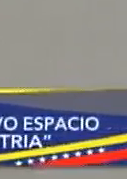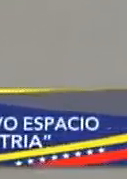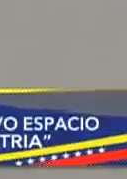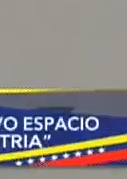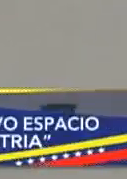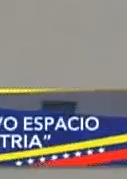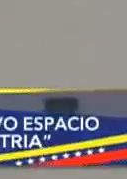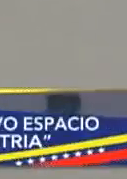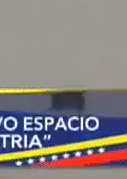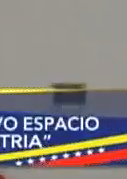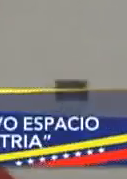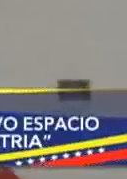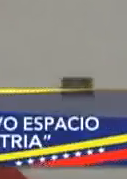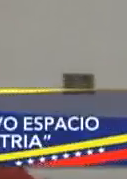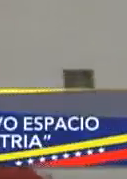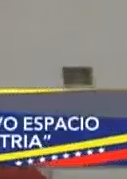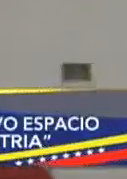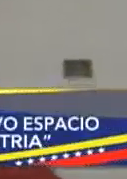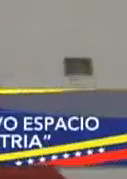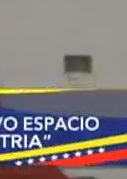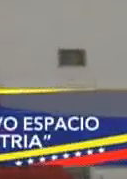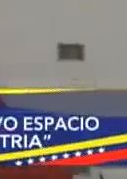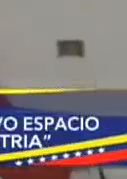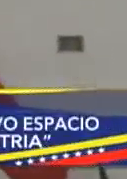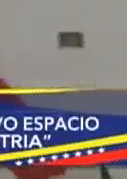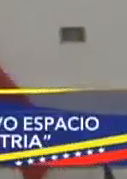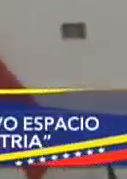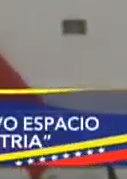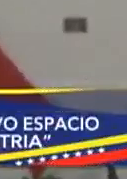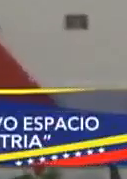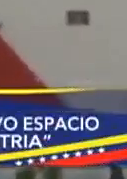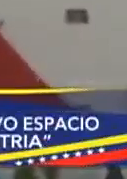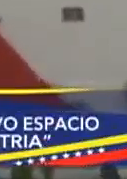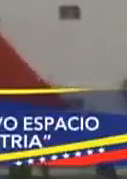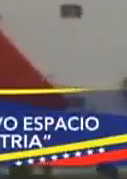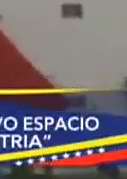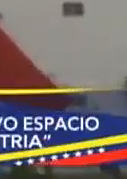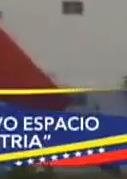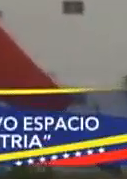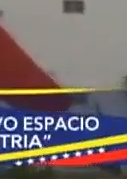de organización que tenemos acá en este espacio, en este nuevo espacio comunitario.